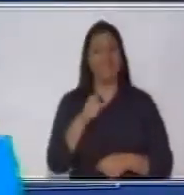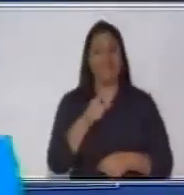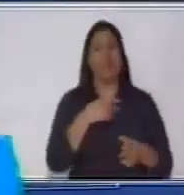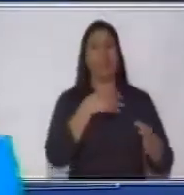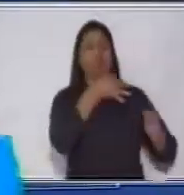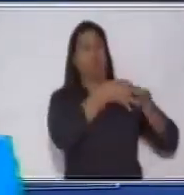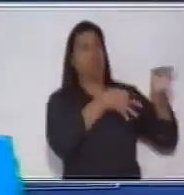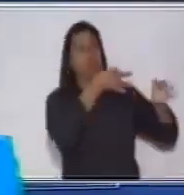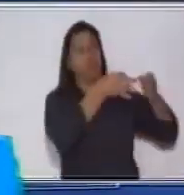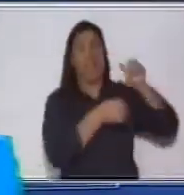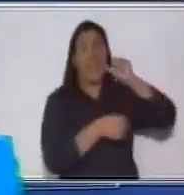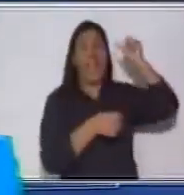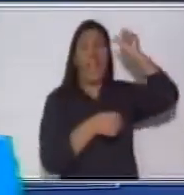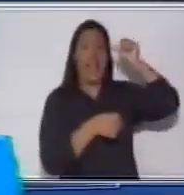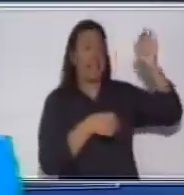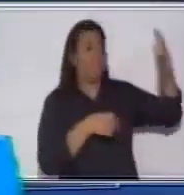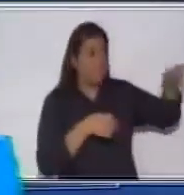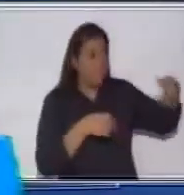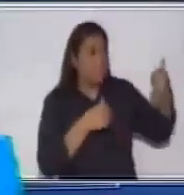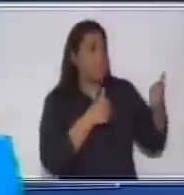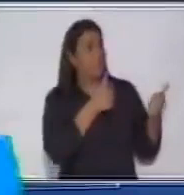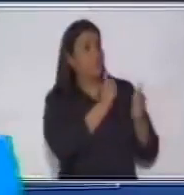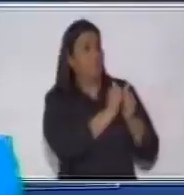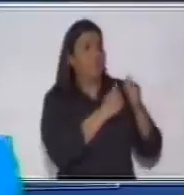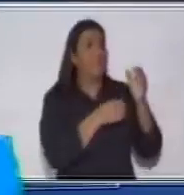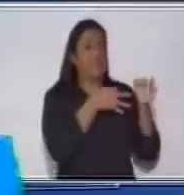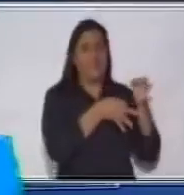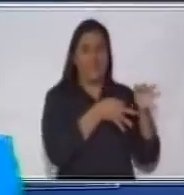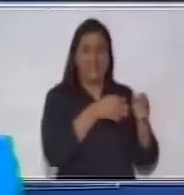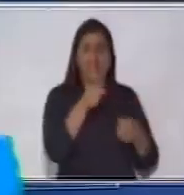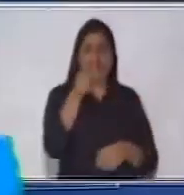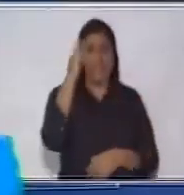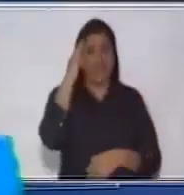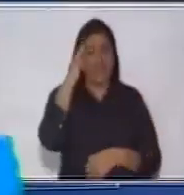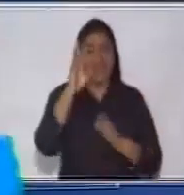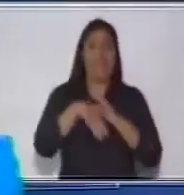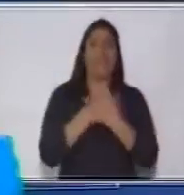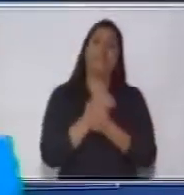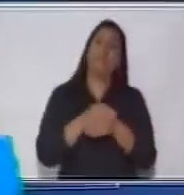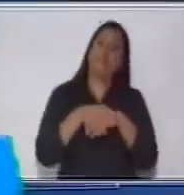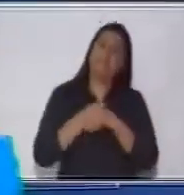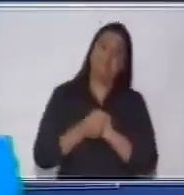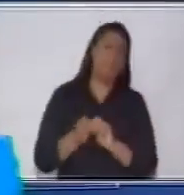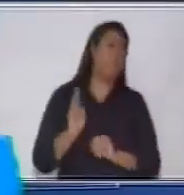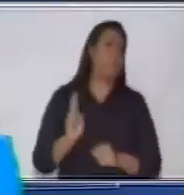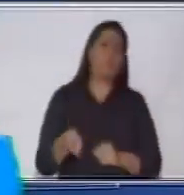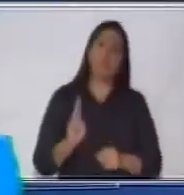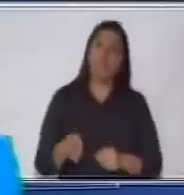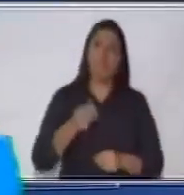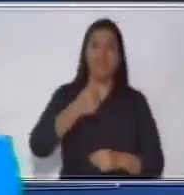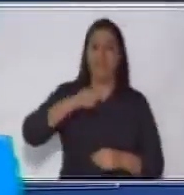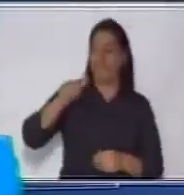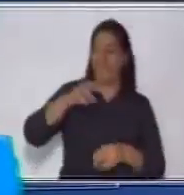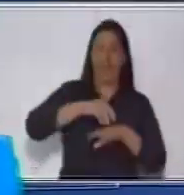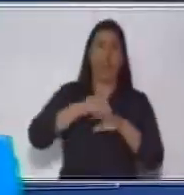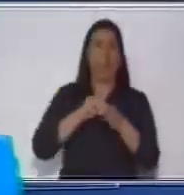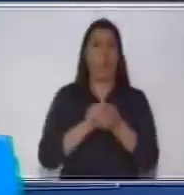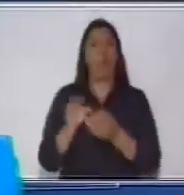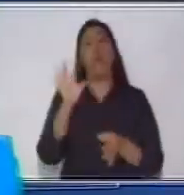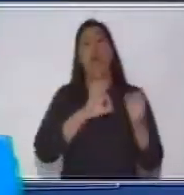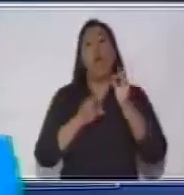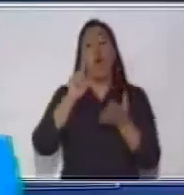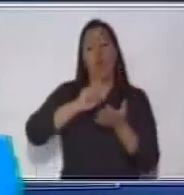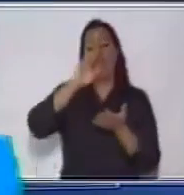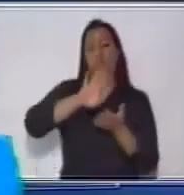aprendido con algún adulto o algún compañero, y te recuerdo que laves constantemente tus manos con agua y jabón o